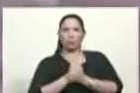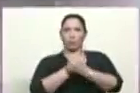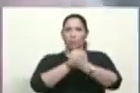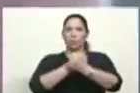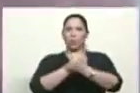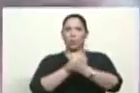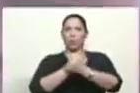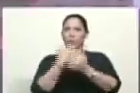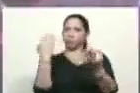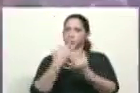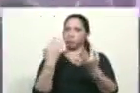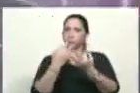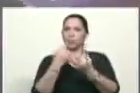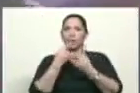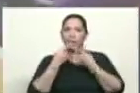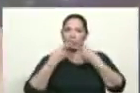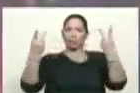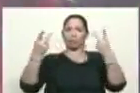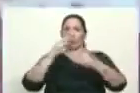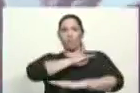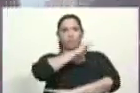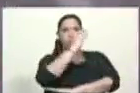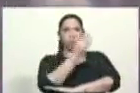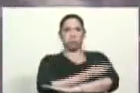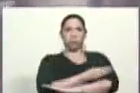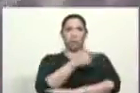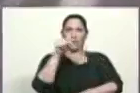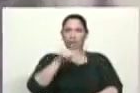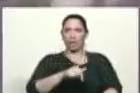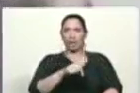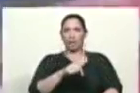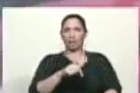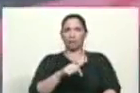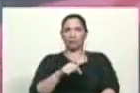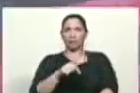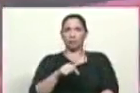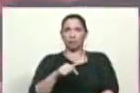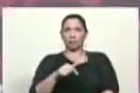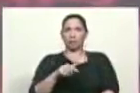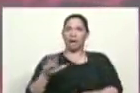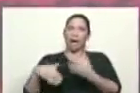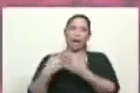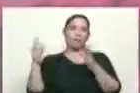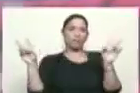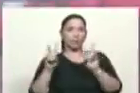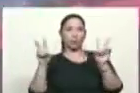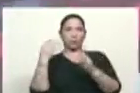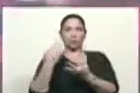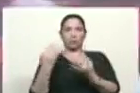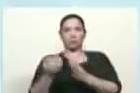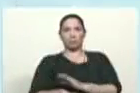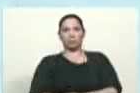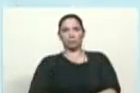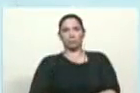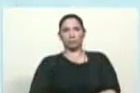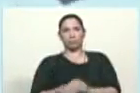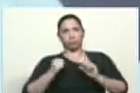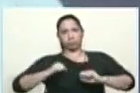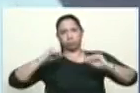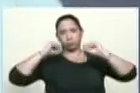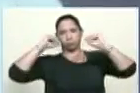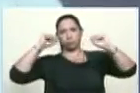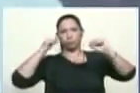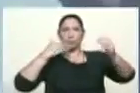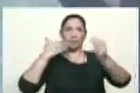Y decimos con mucha fuerza desde el Che Guevara hasta la victoria siempre. Venceremos, hermano.